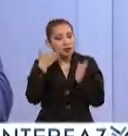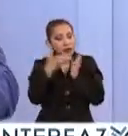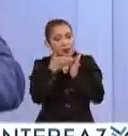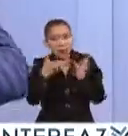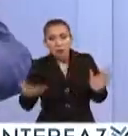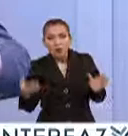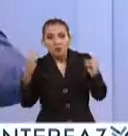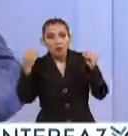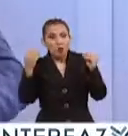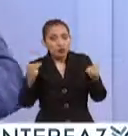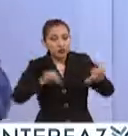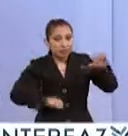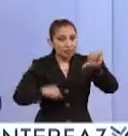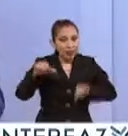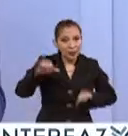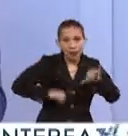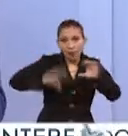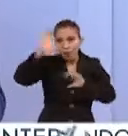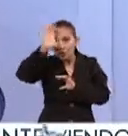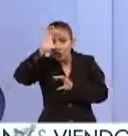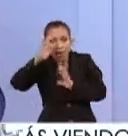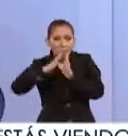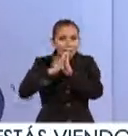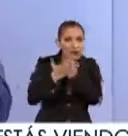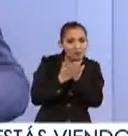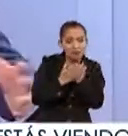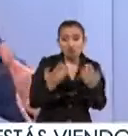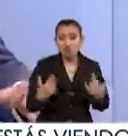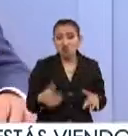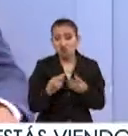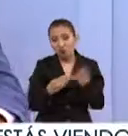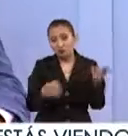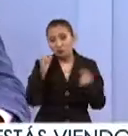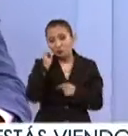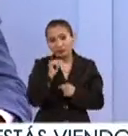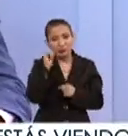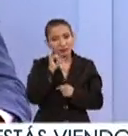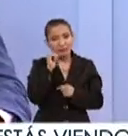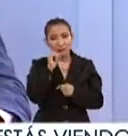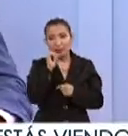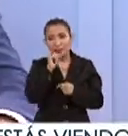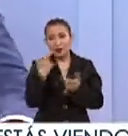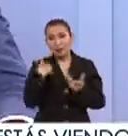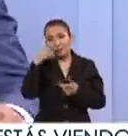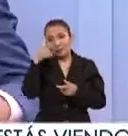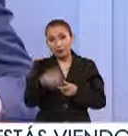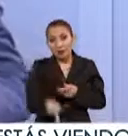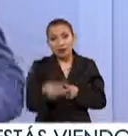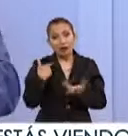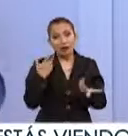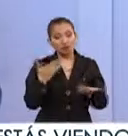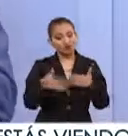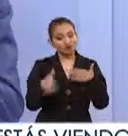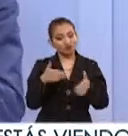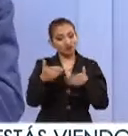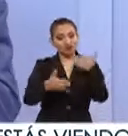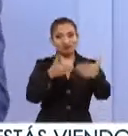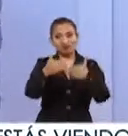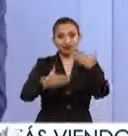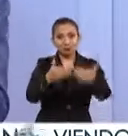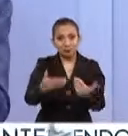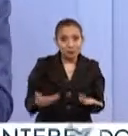de mucha actividad cultural, literaria, en fin, como siempre nuestro país en la vanguardia de